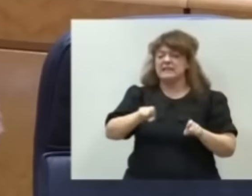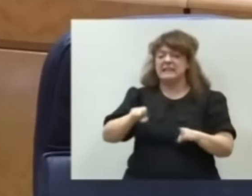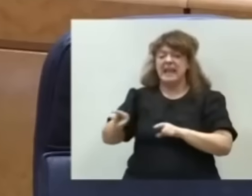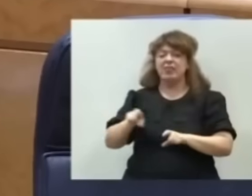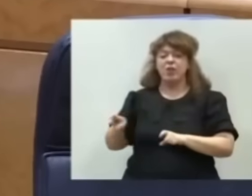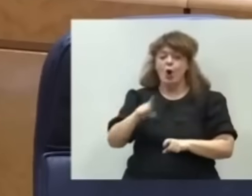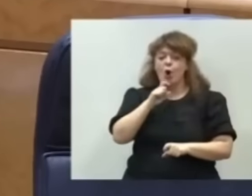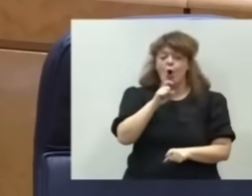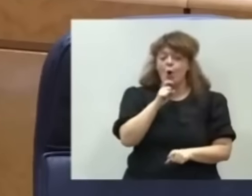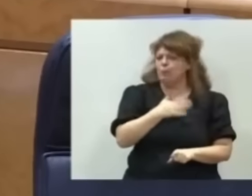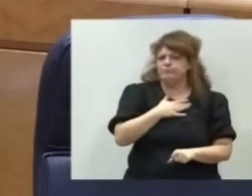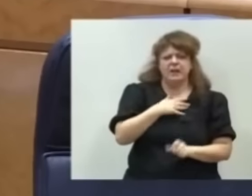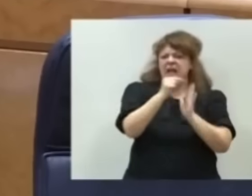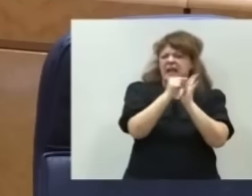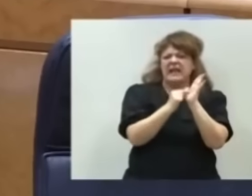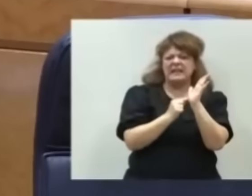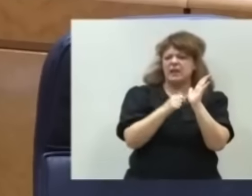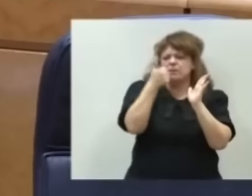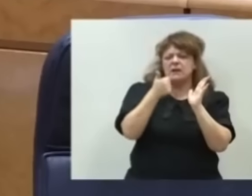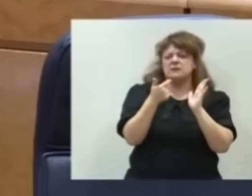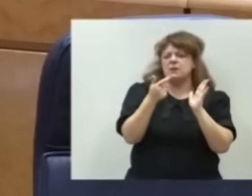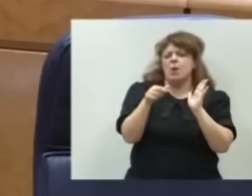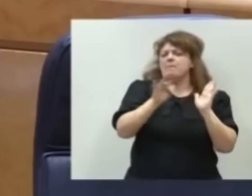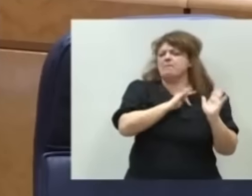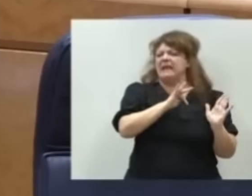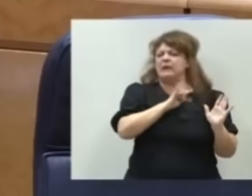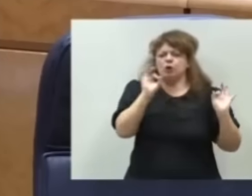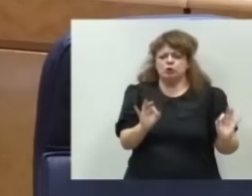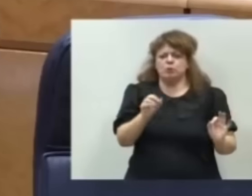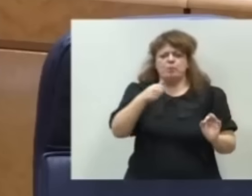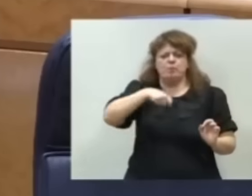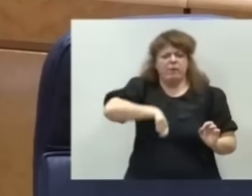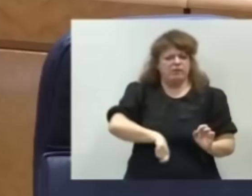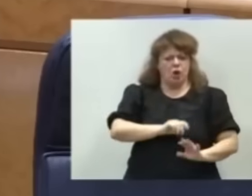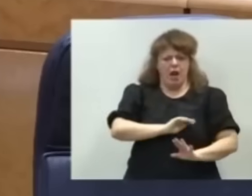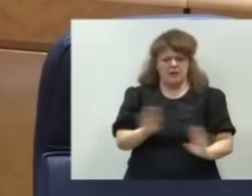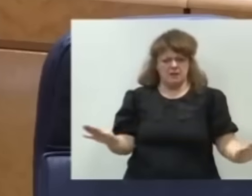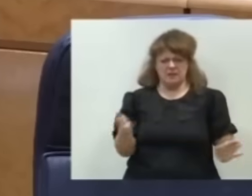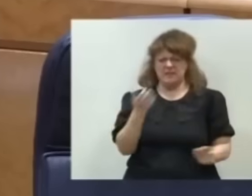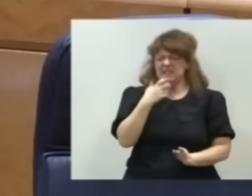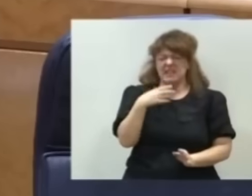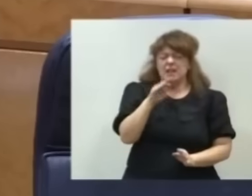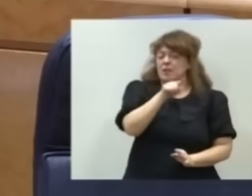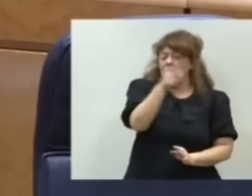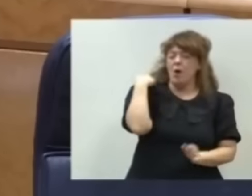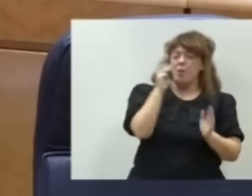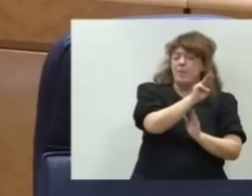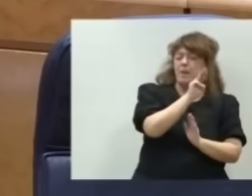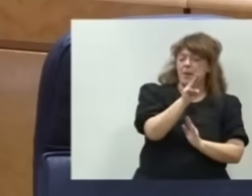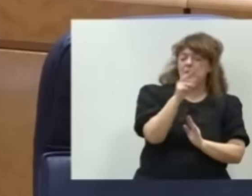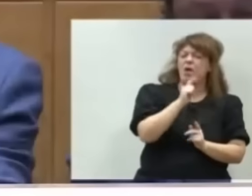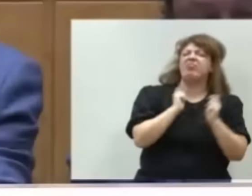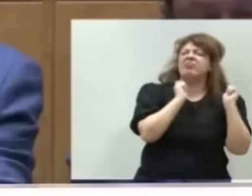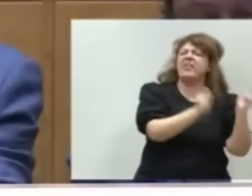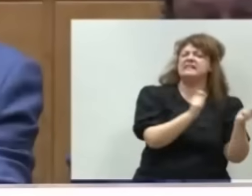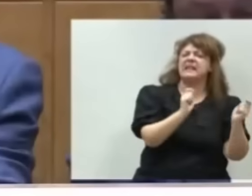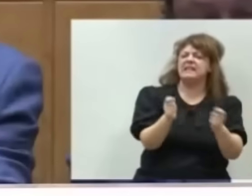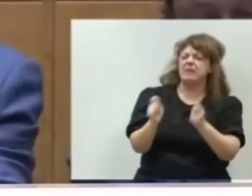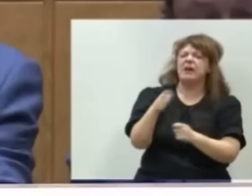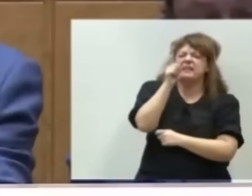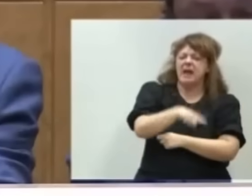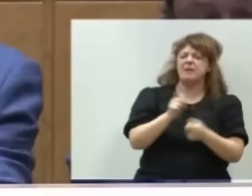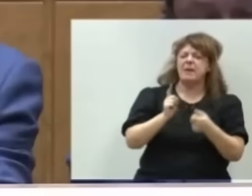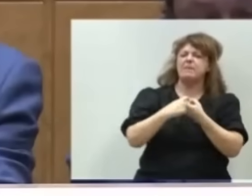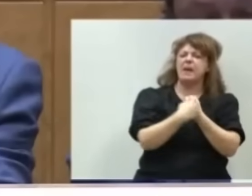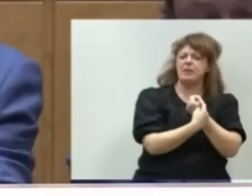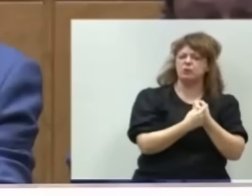he dicho que son criterios meramente de méritos profesionales, como entiendo. ¿Qué hacía el Partido Popular cuando designaba también a